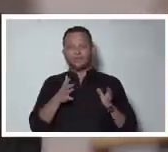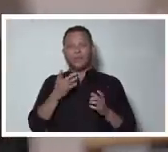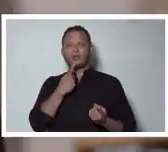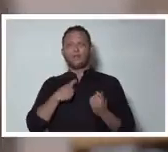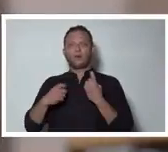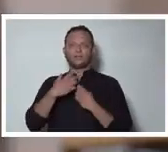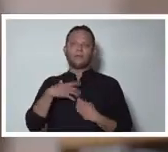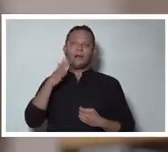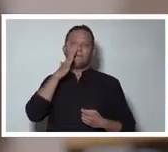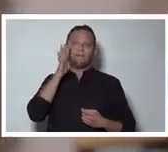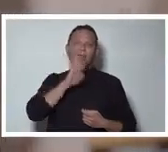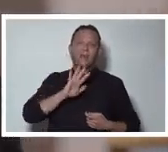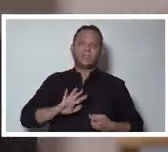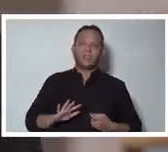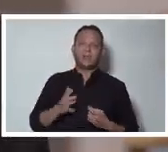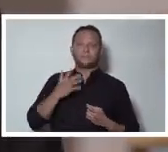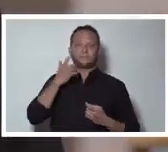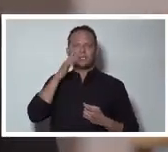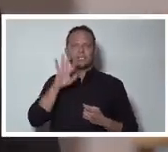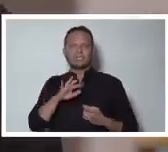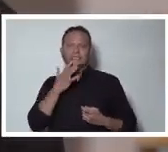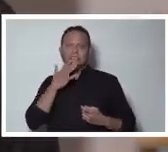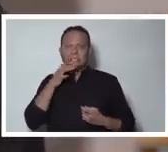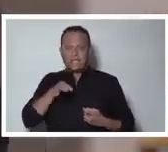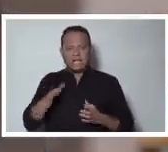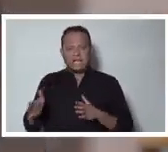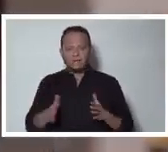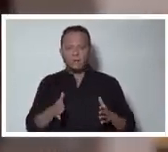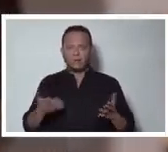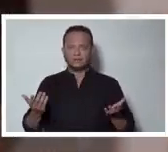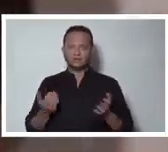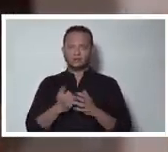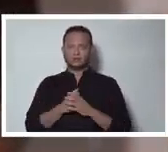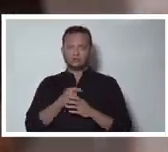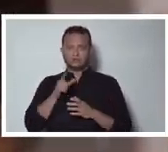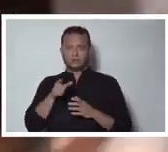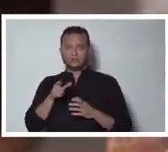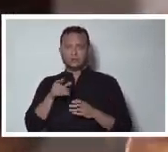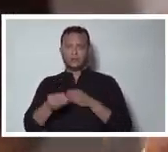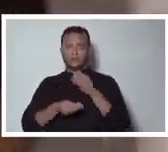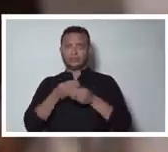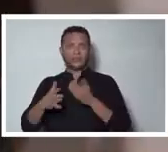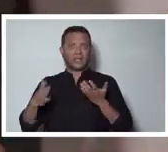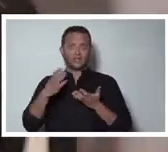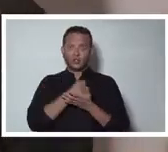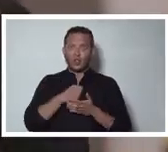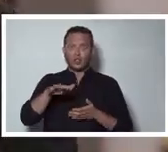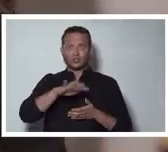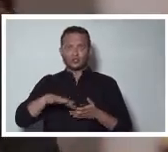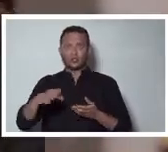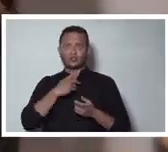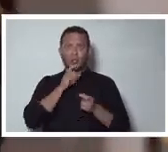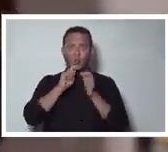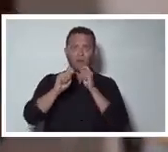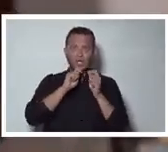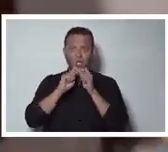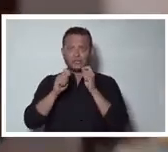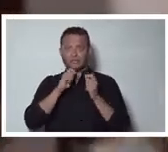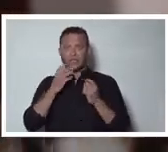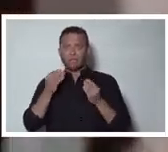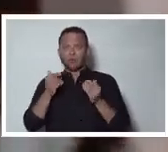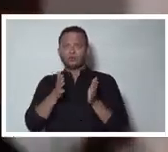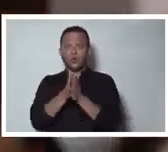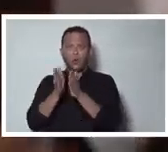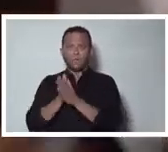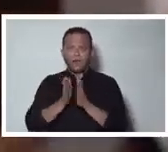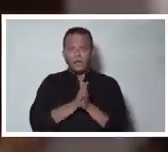si nos parecía si era el momento esta pregunta nos las hacían en todos lados todos los periodistas muchos